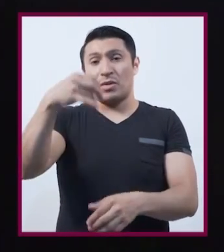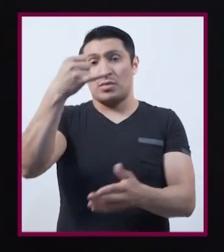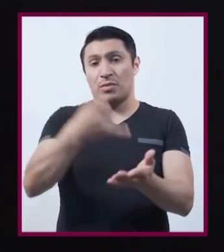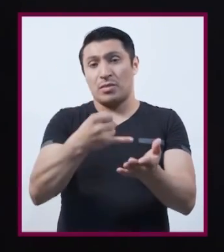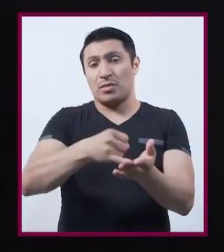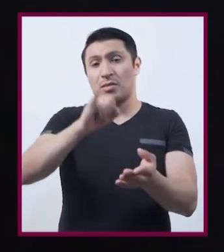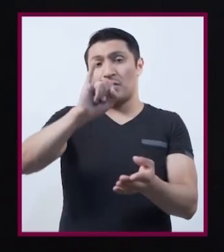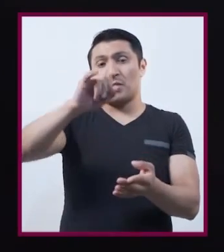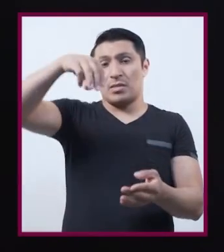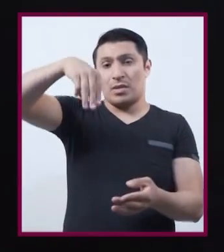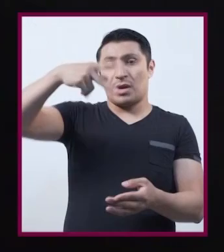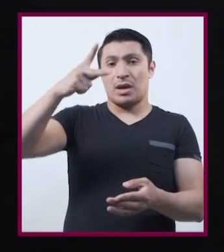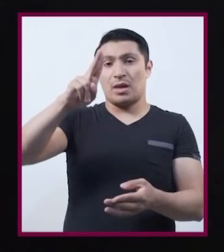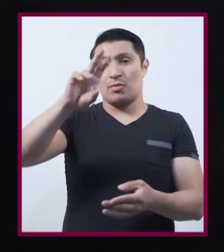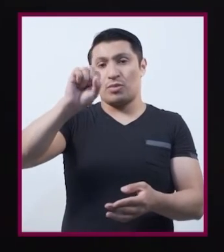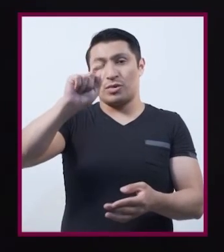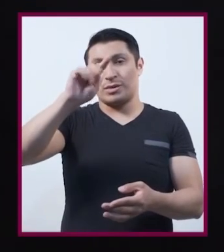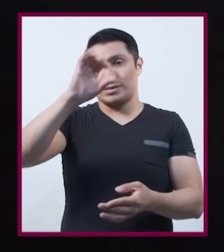eso se llaman impuestos.